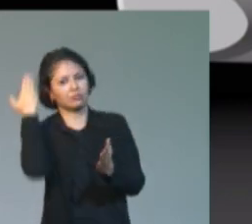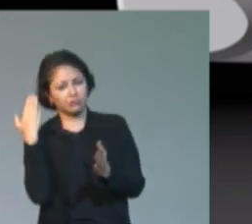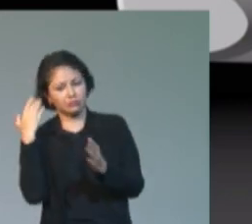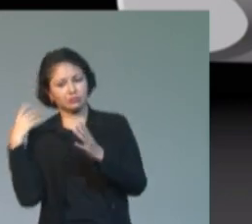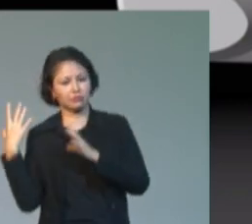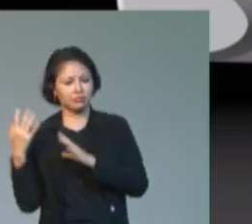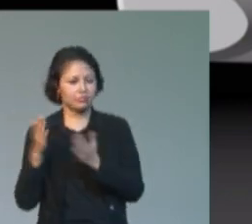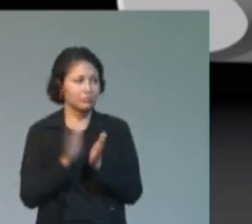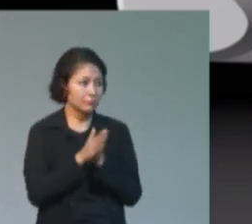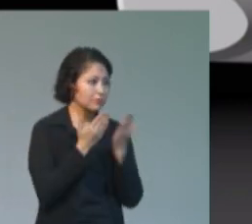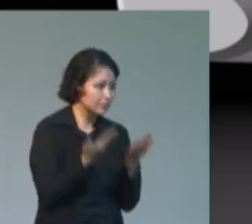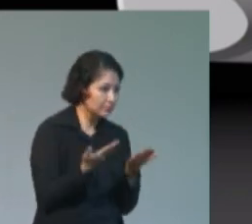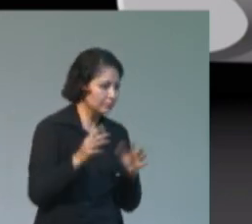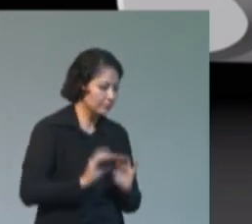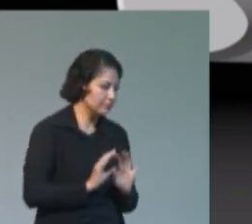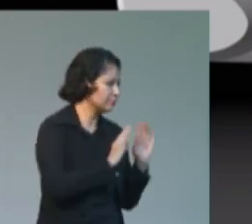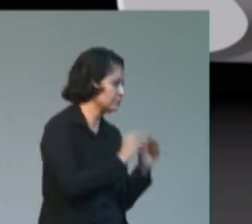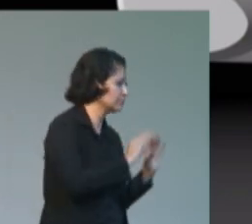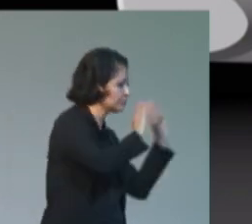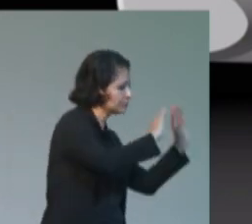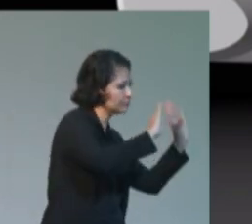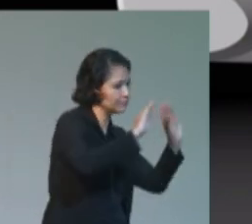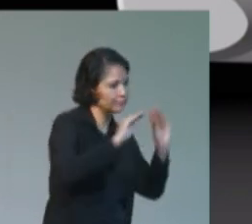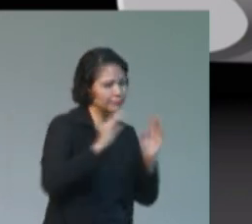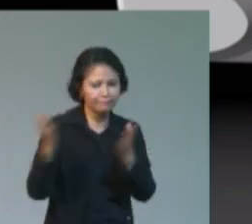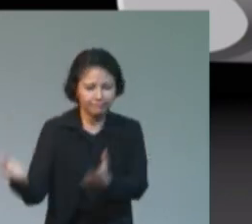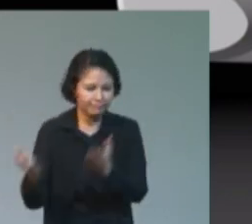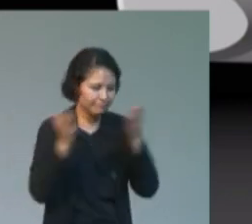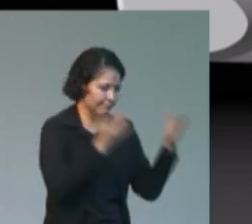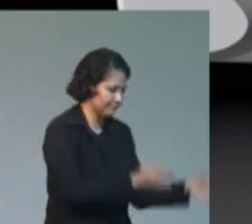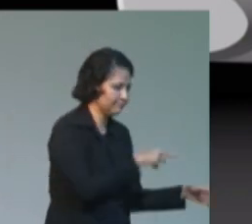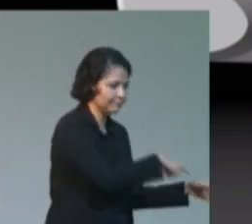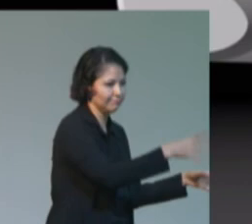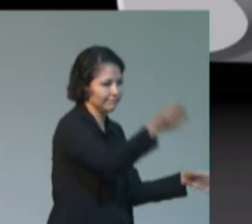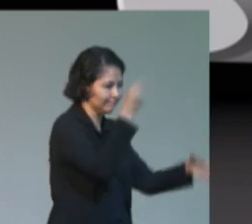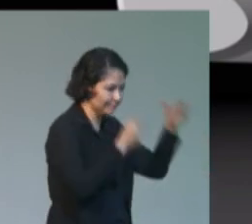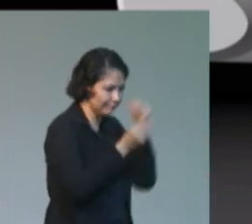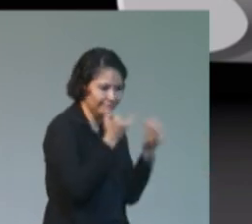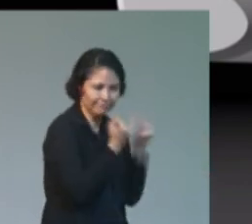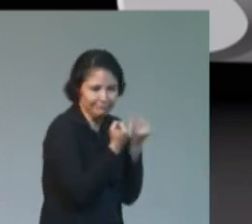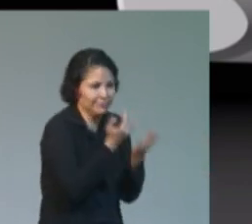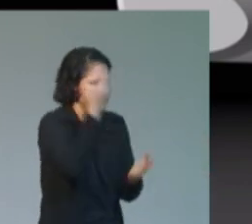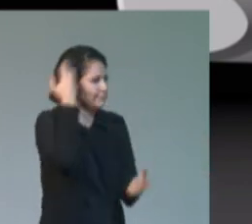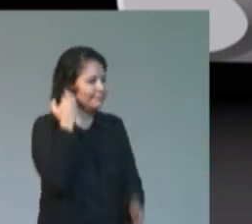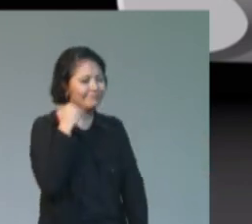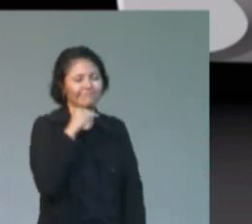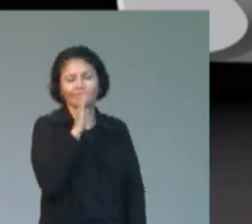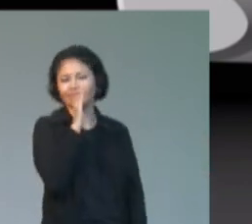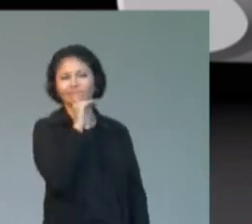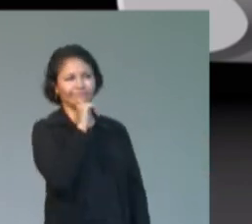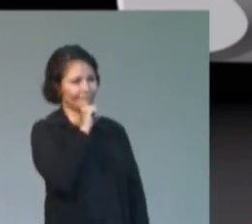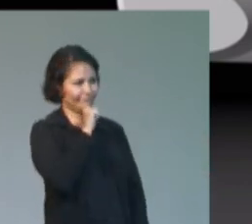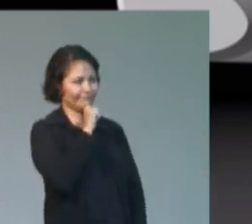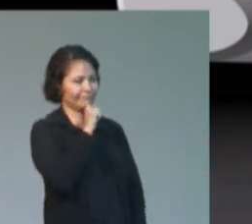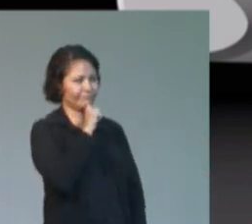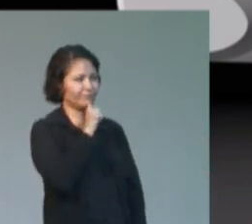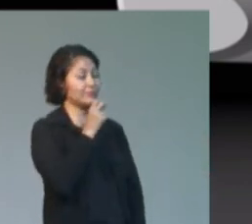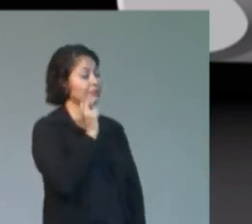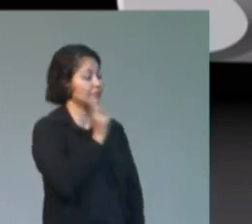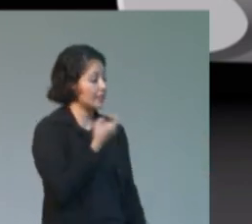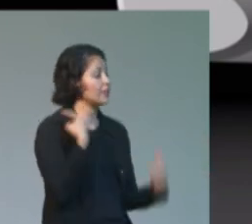un punto de vista tradicional y también hay otra variable que yo creo que es importante y es la formación y el perfeccionamiento del profesorado